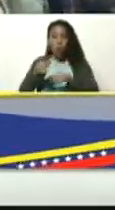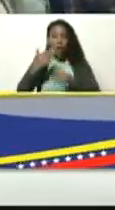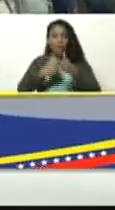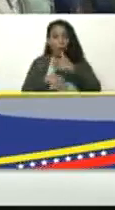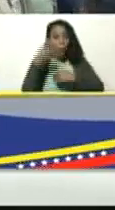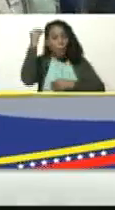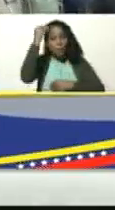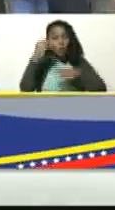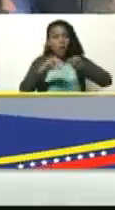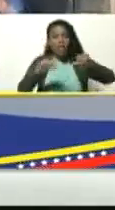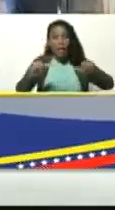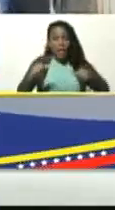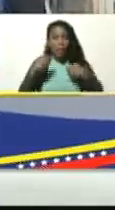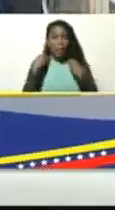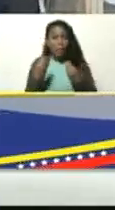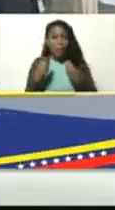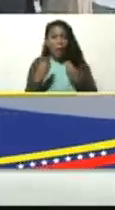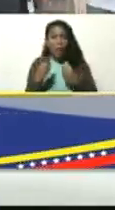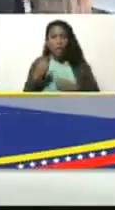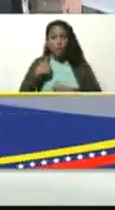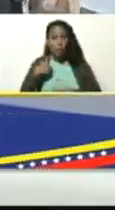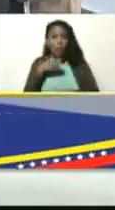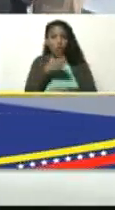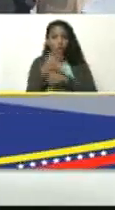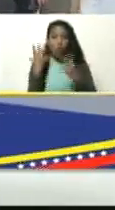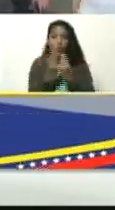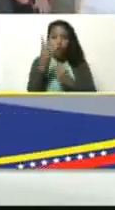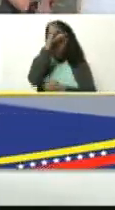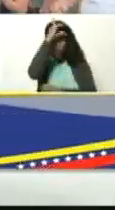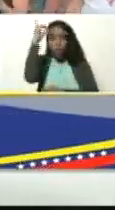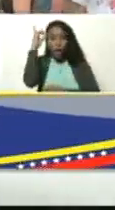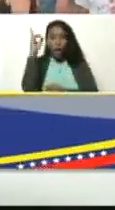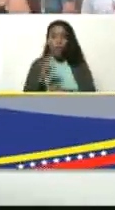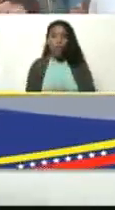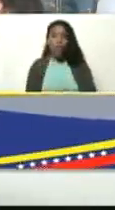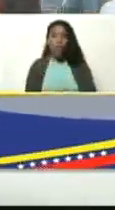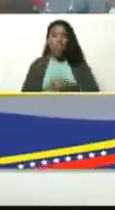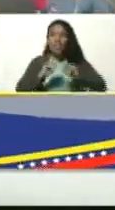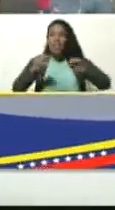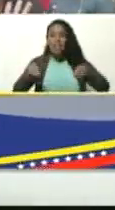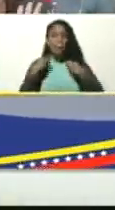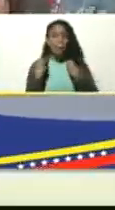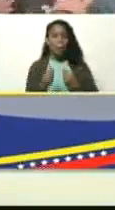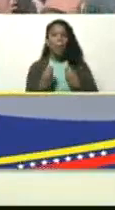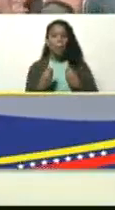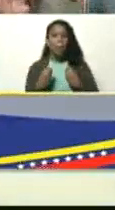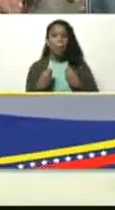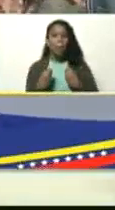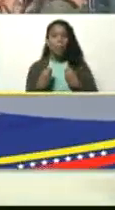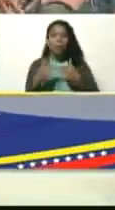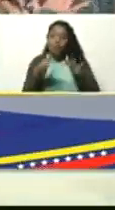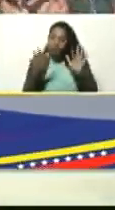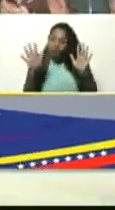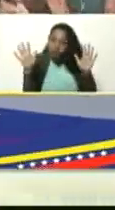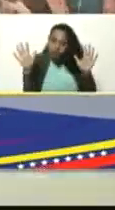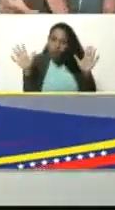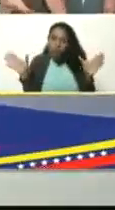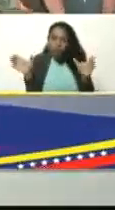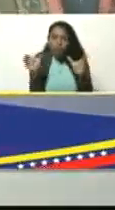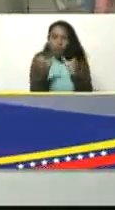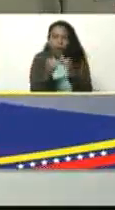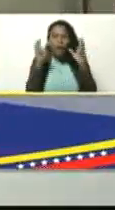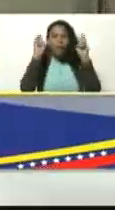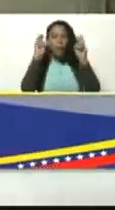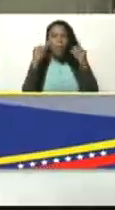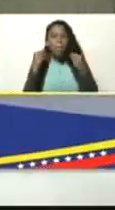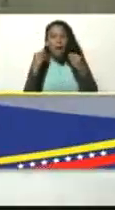terreno, allí visité con Diosdado, un terreno que quizás reúne las condiciones